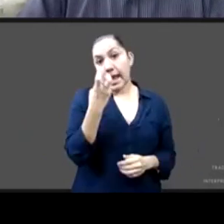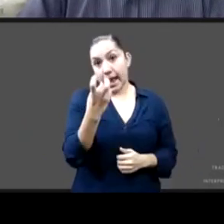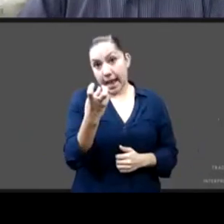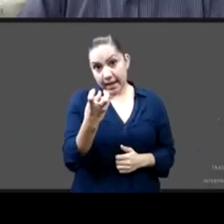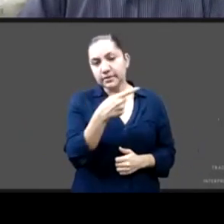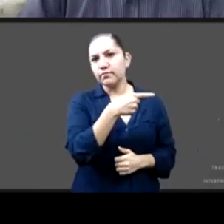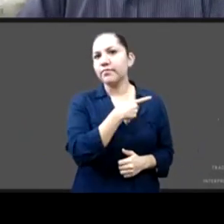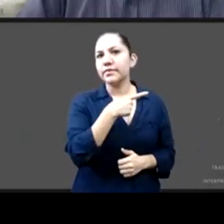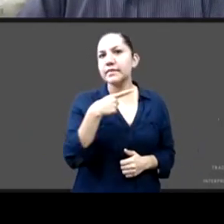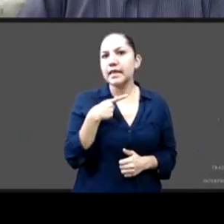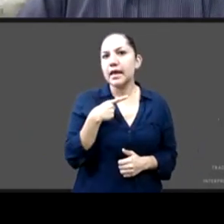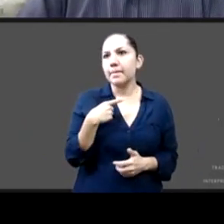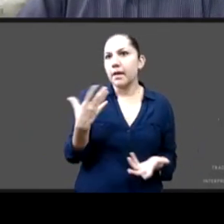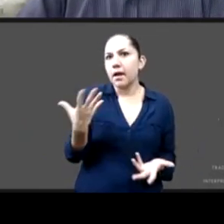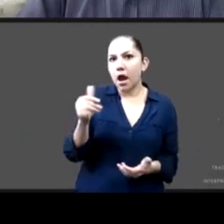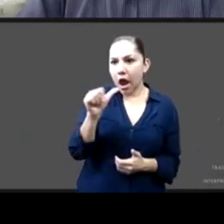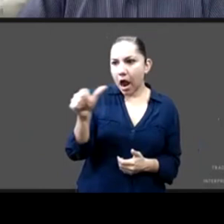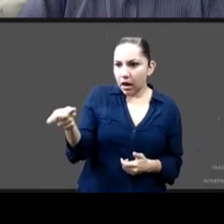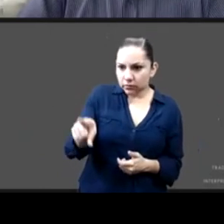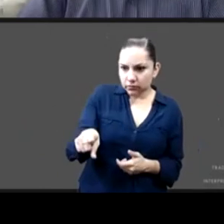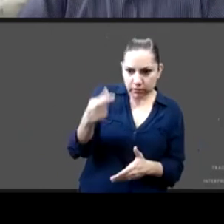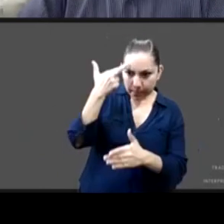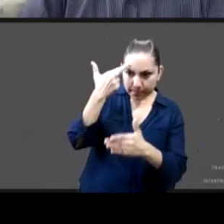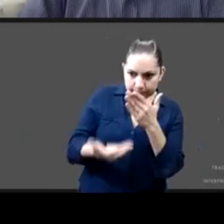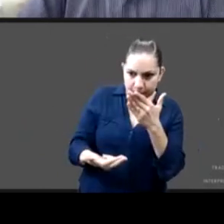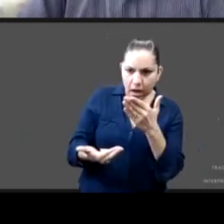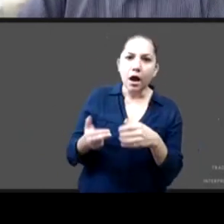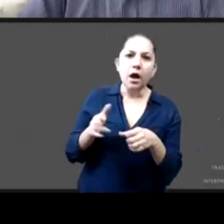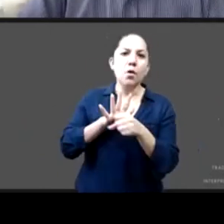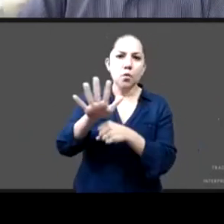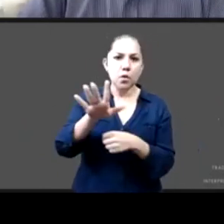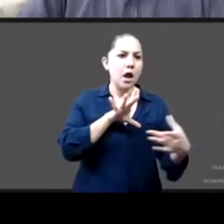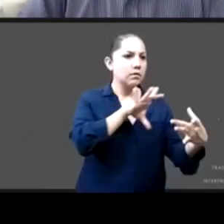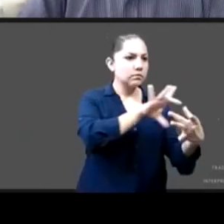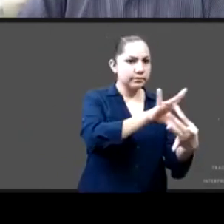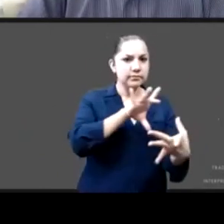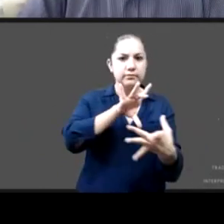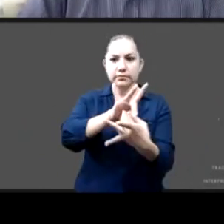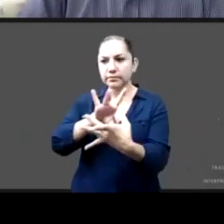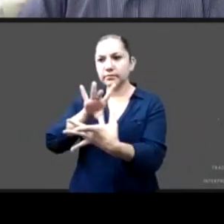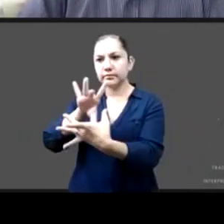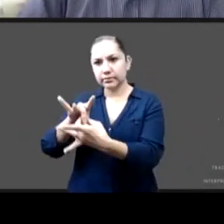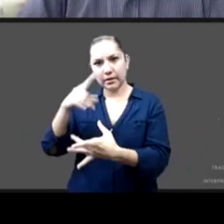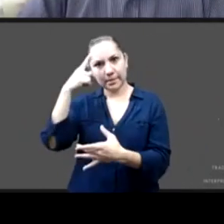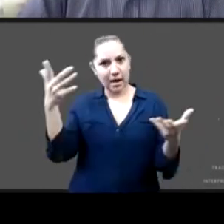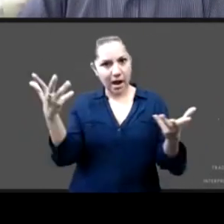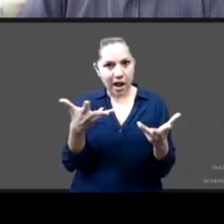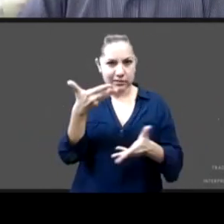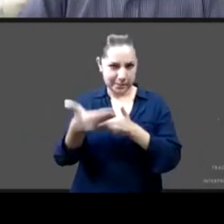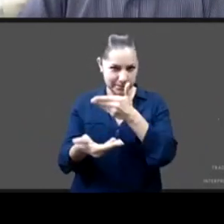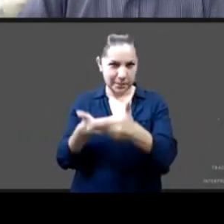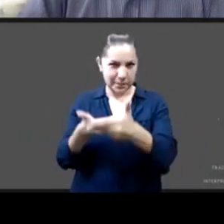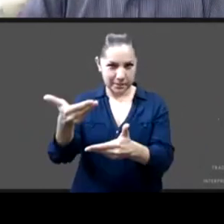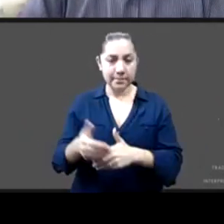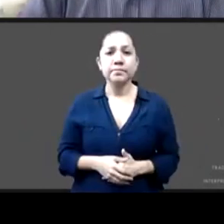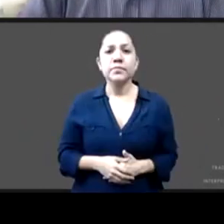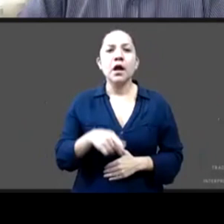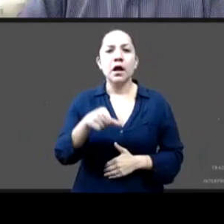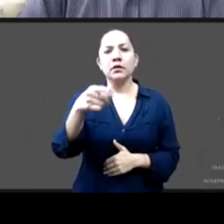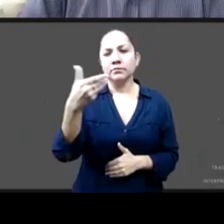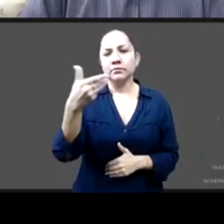de delitos. Creo que esto que derivó, hay que decirlo, de la mala experiencia del programa Mochila